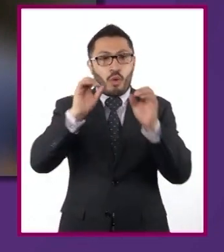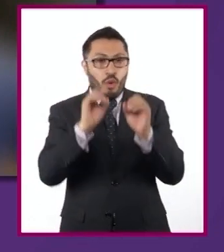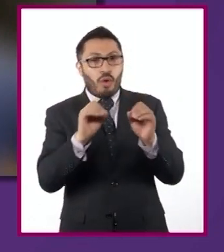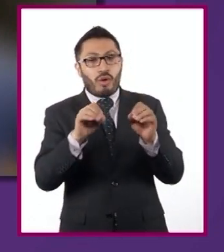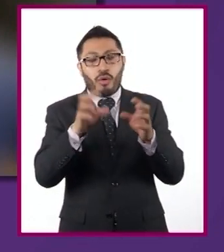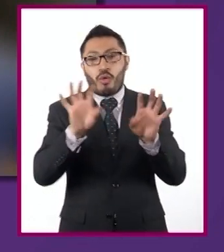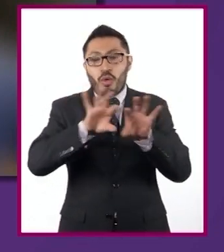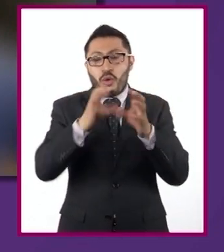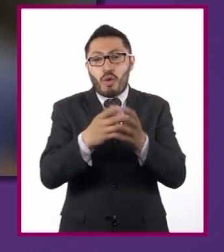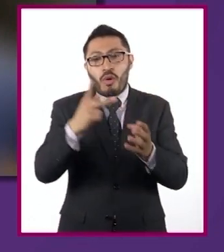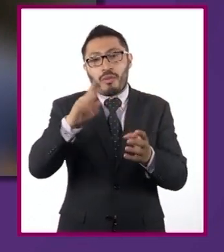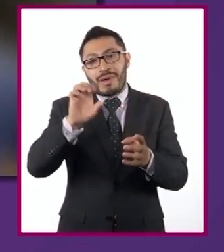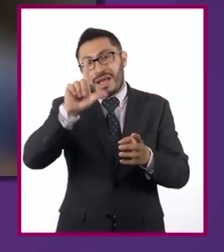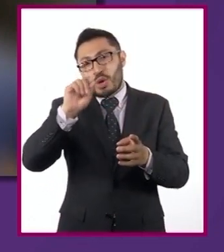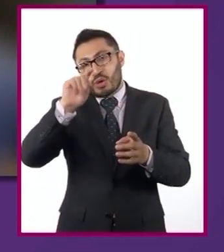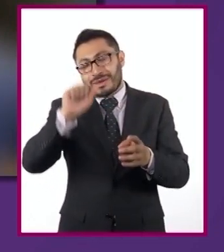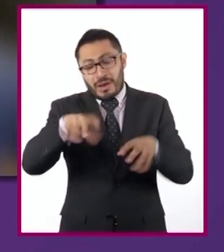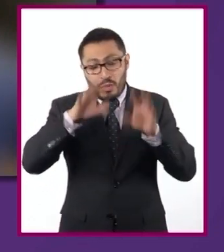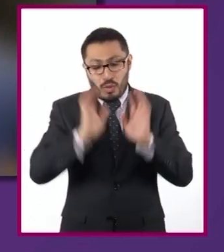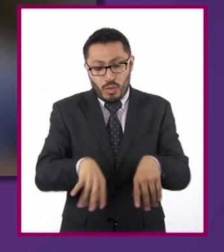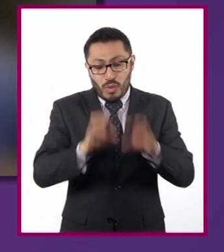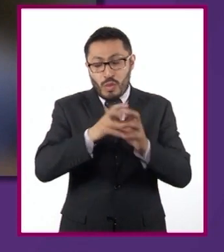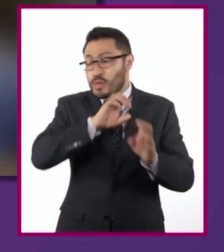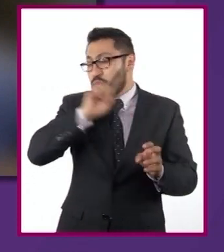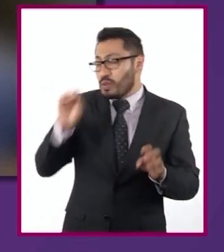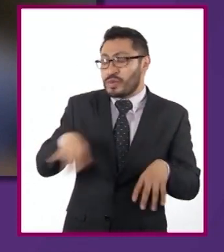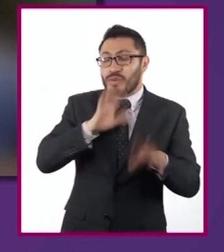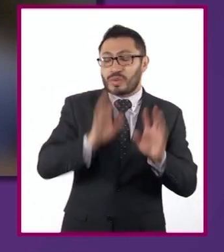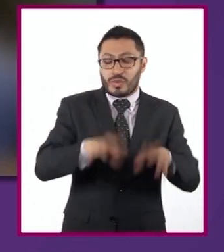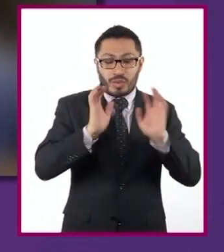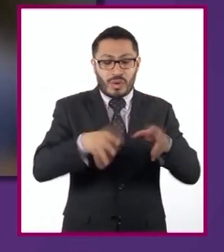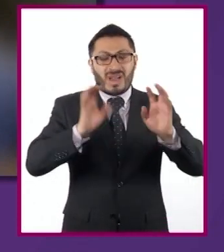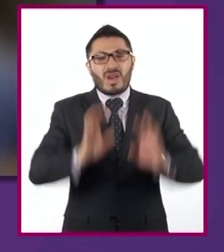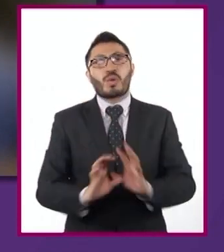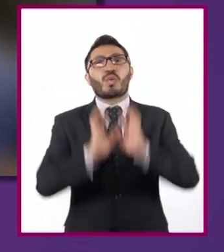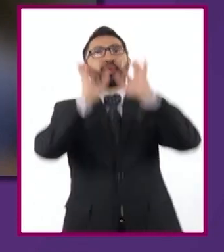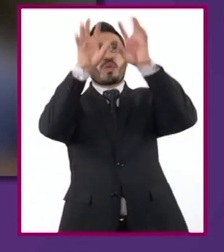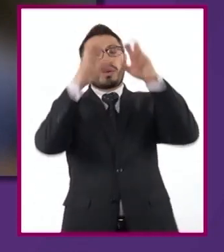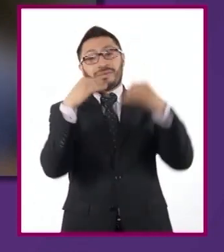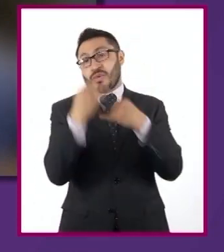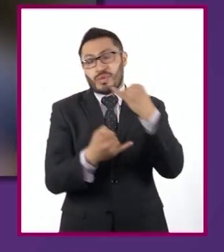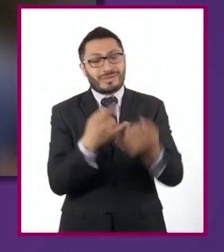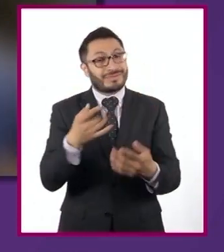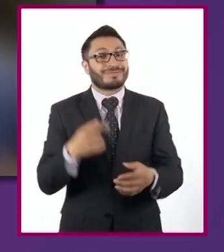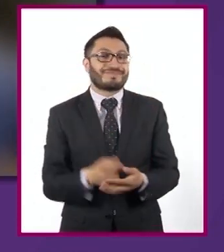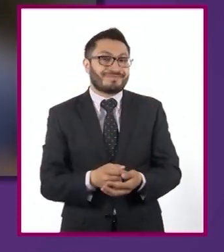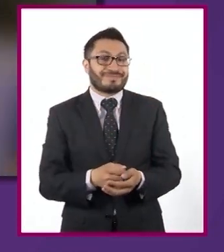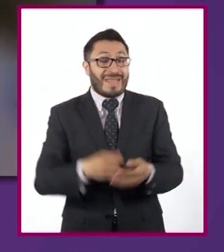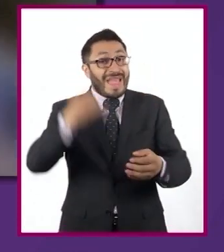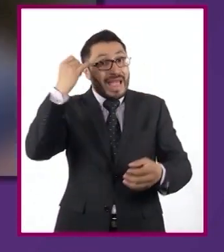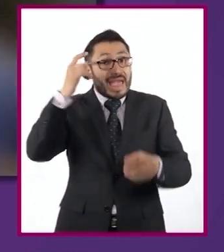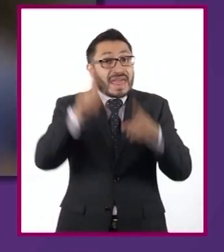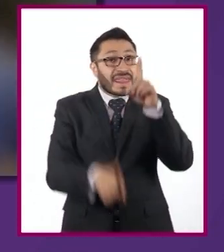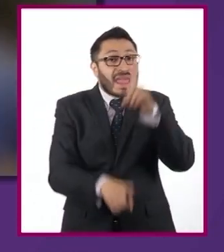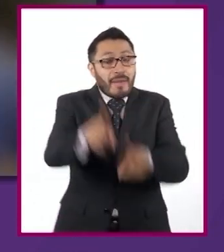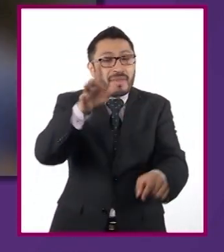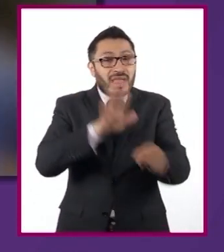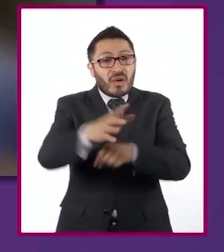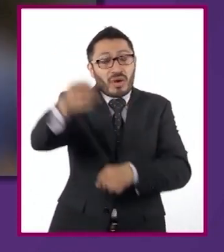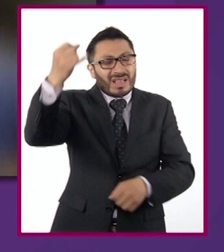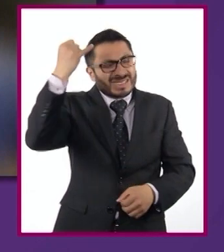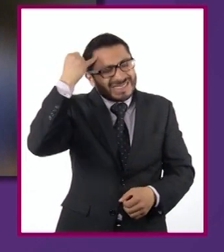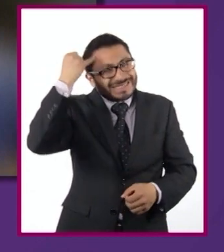una pequeña pelota para tirar en la basura jugando al básquetbol. La creatividad del diseñador